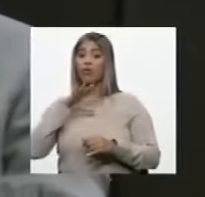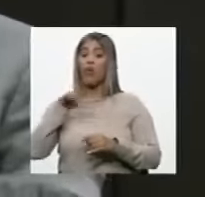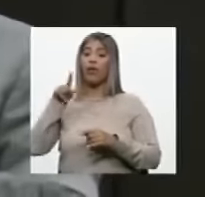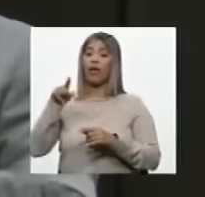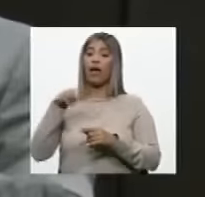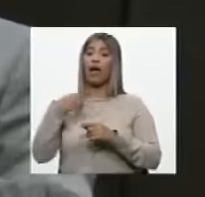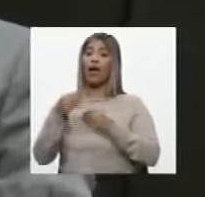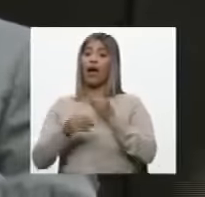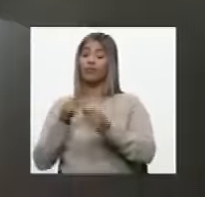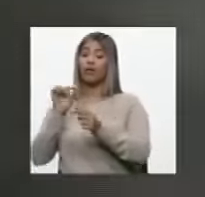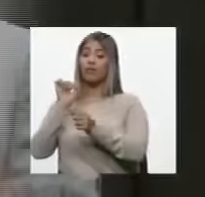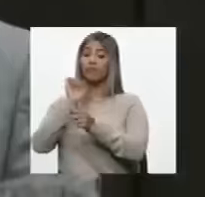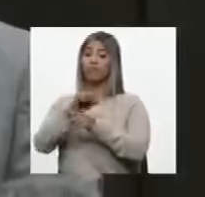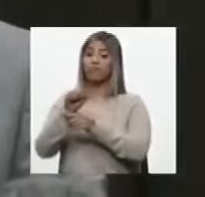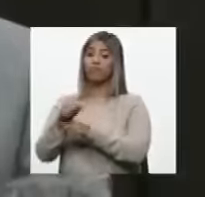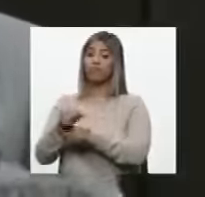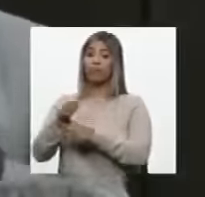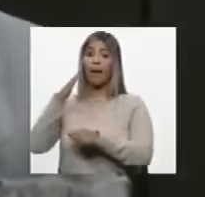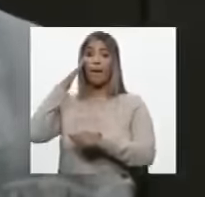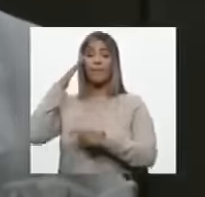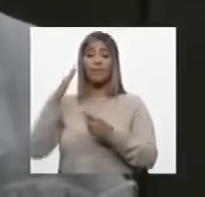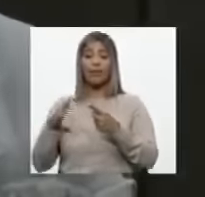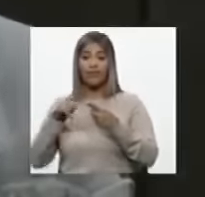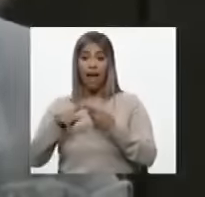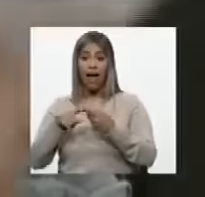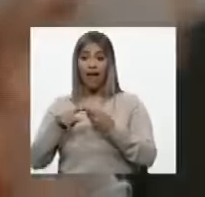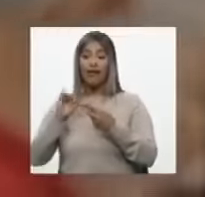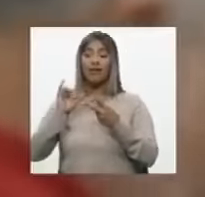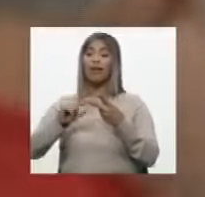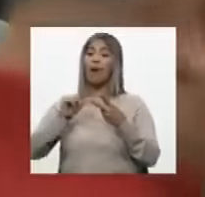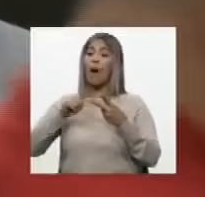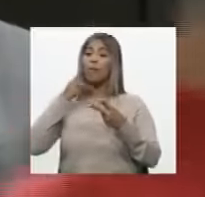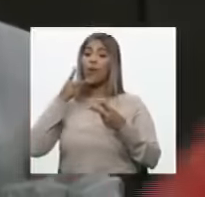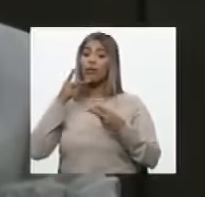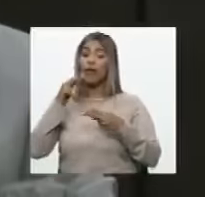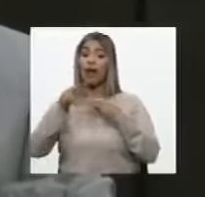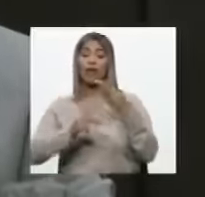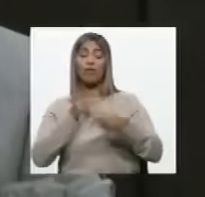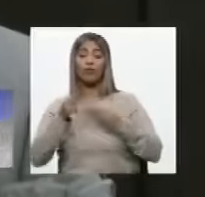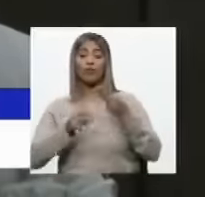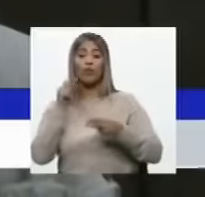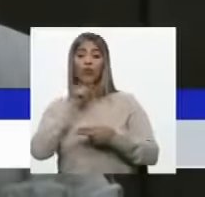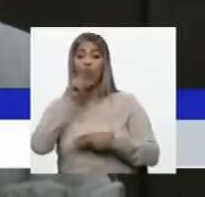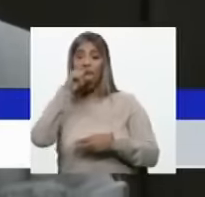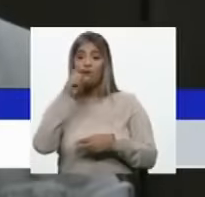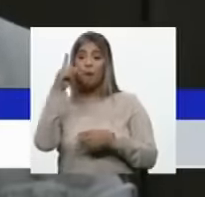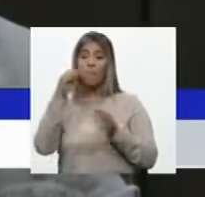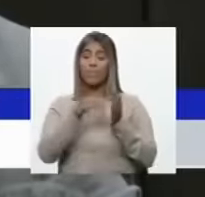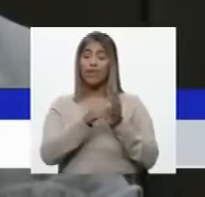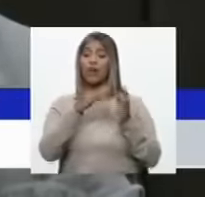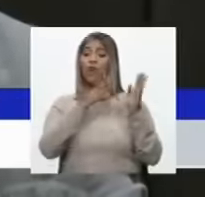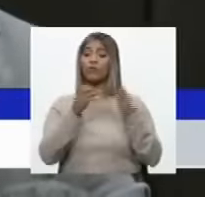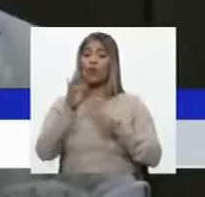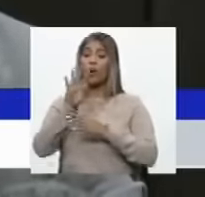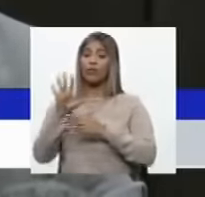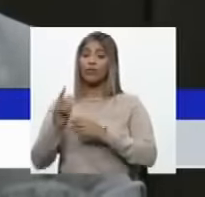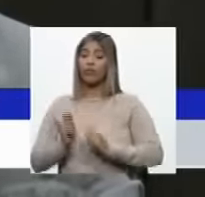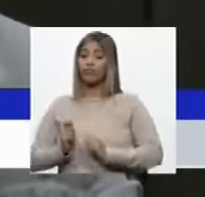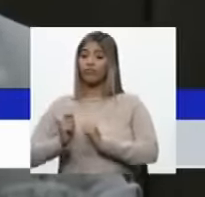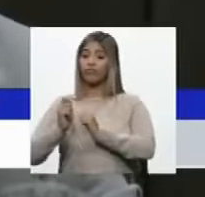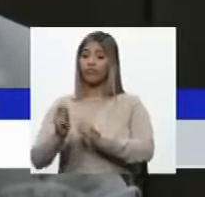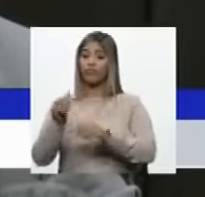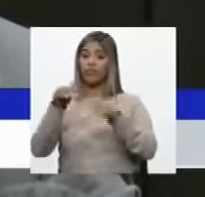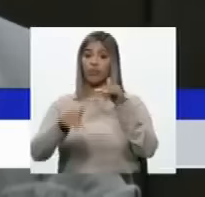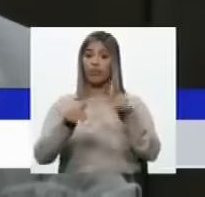fue el que los derrotó militar y políticamente. La revolución de octubre del 45 le entregó nada menos y nada más que el voto a